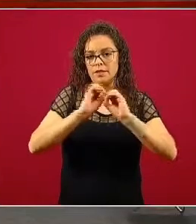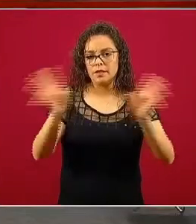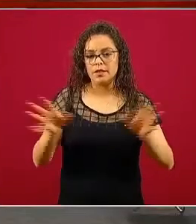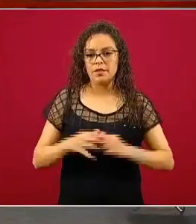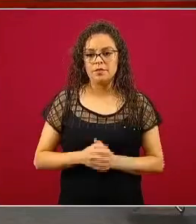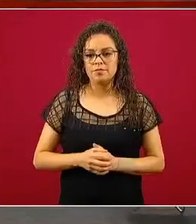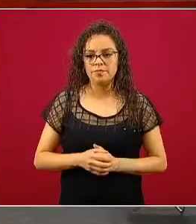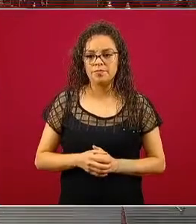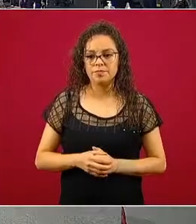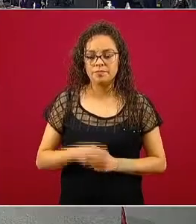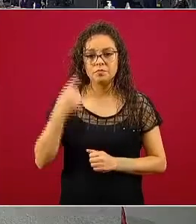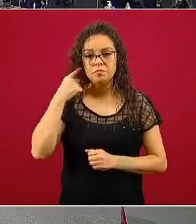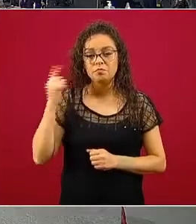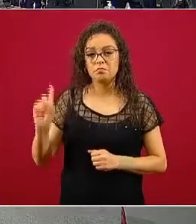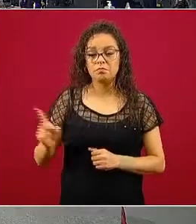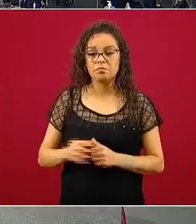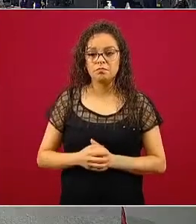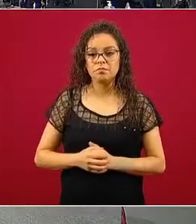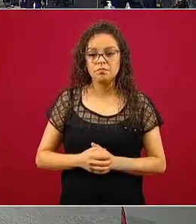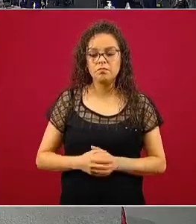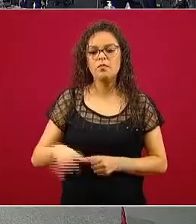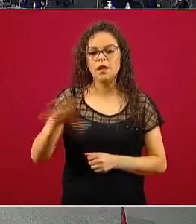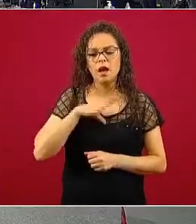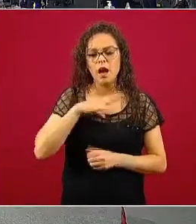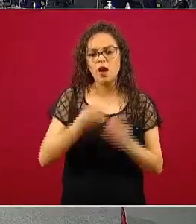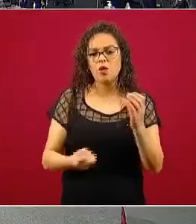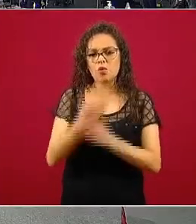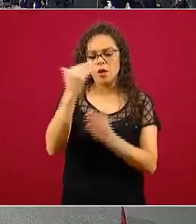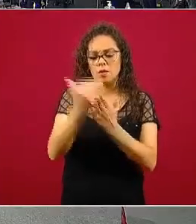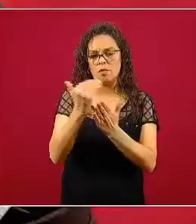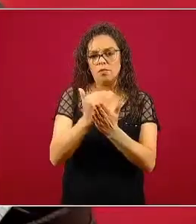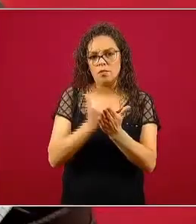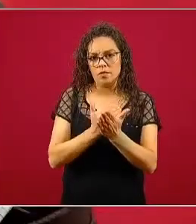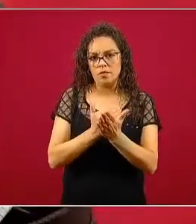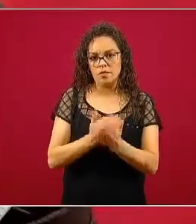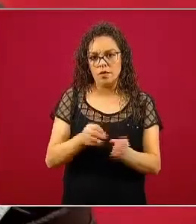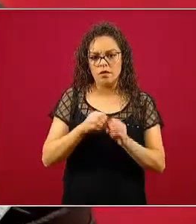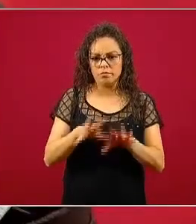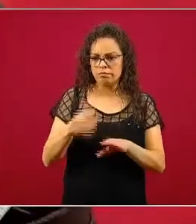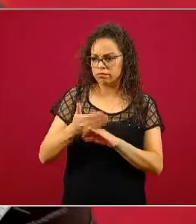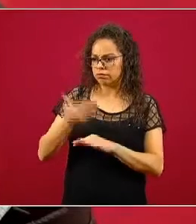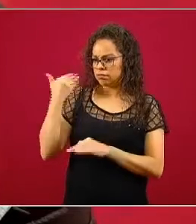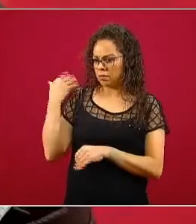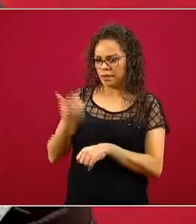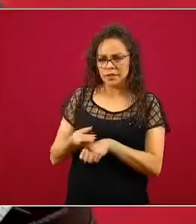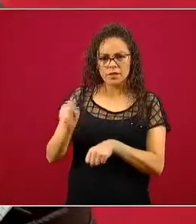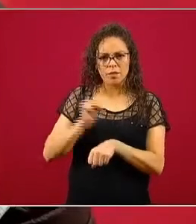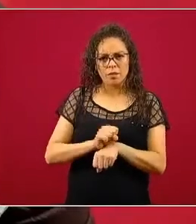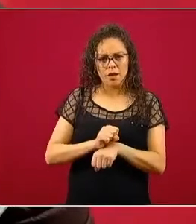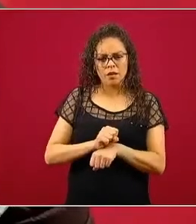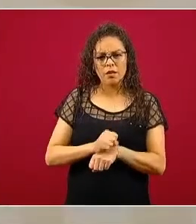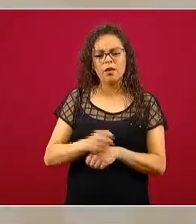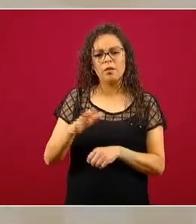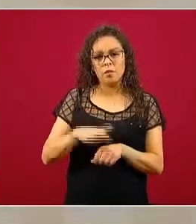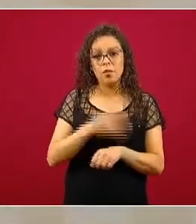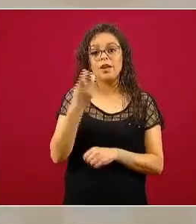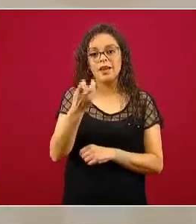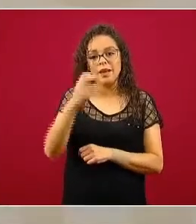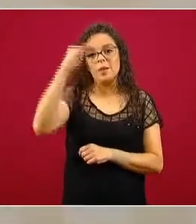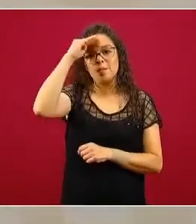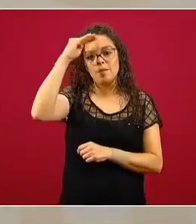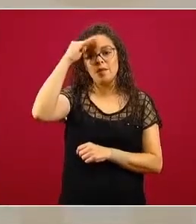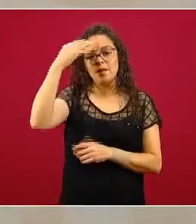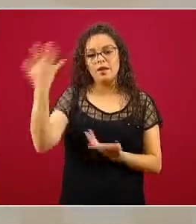lineamiento, de hecho, que se emitió, no es nuevo, es un lineamiento que se publicó ya hace algunas semanas, precisamente pensando en que puede